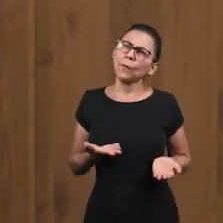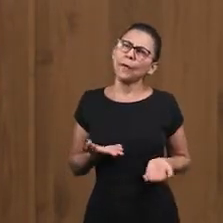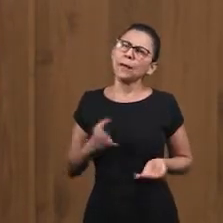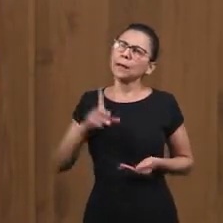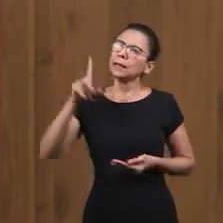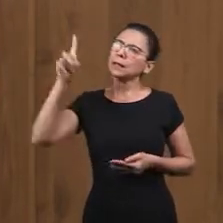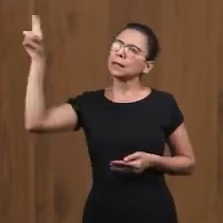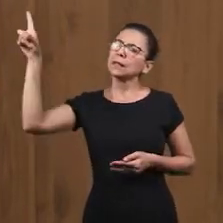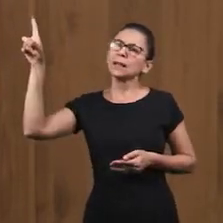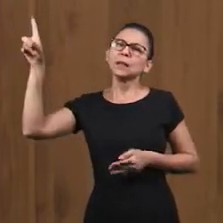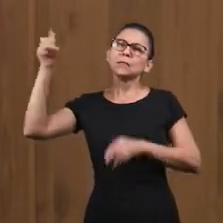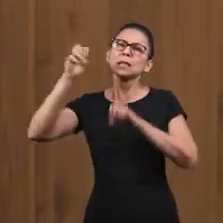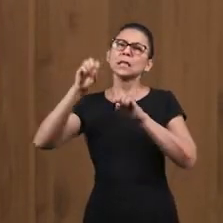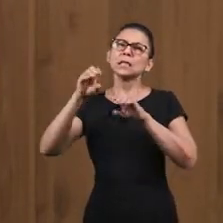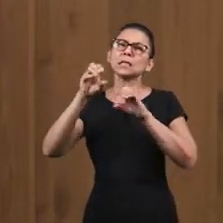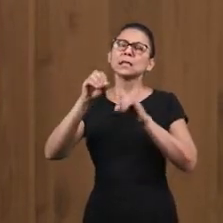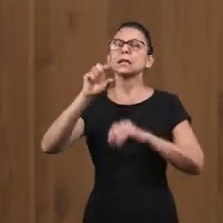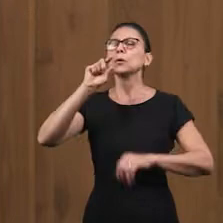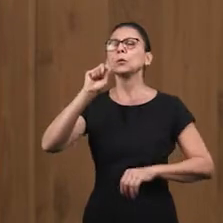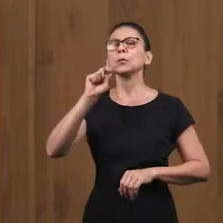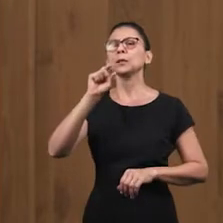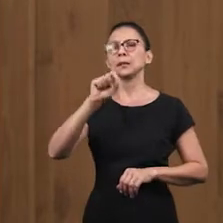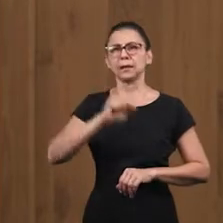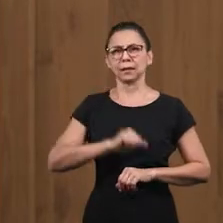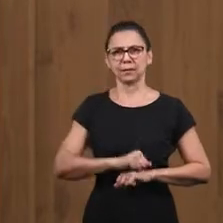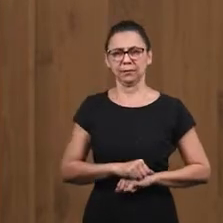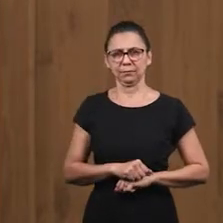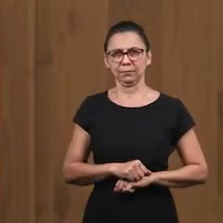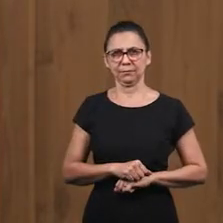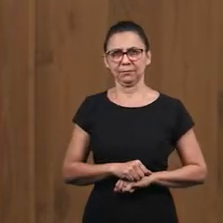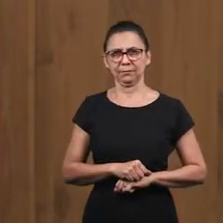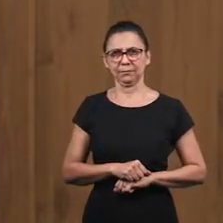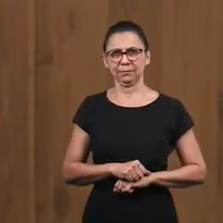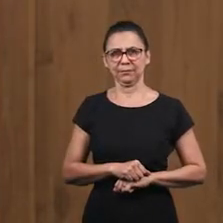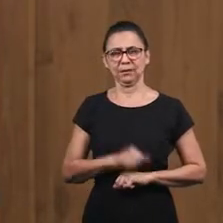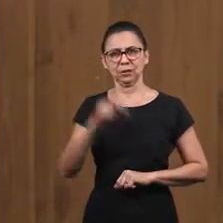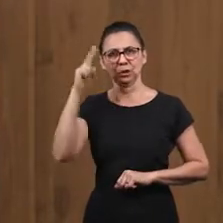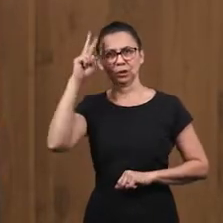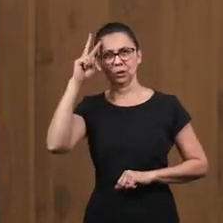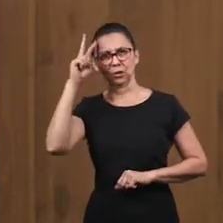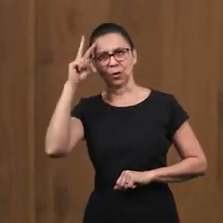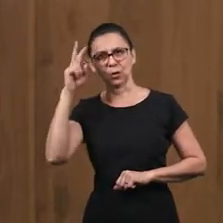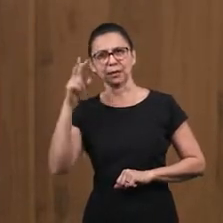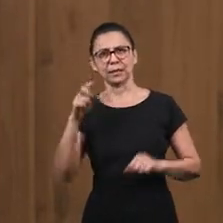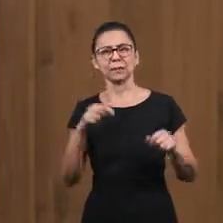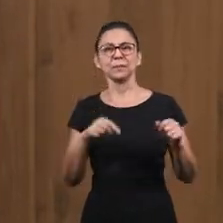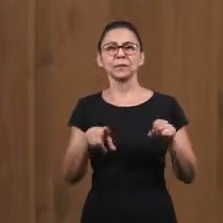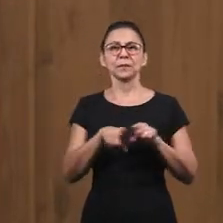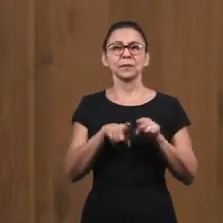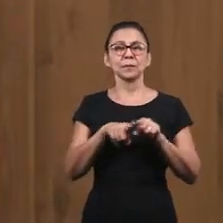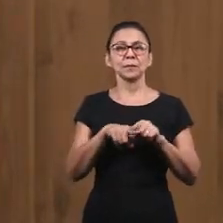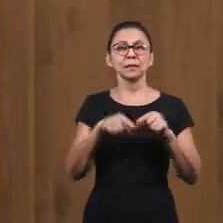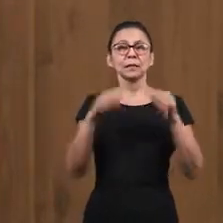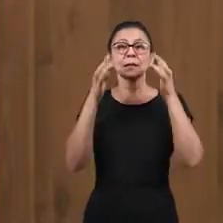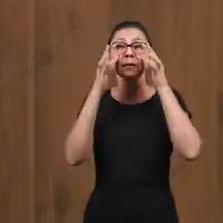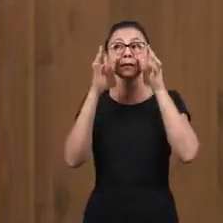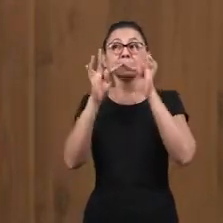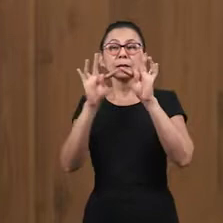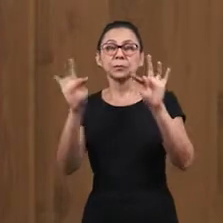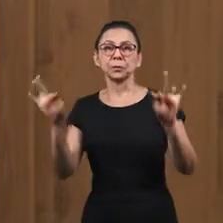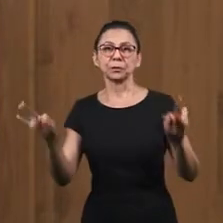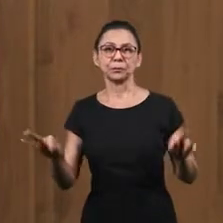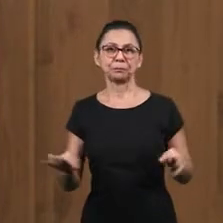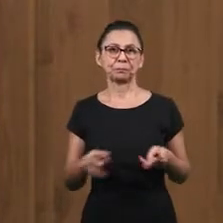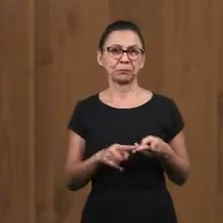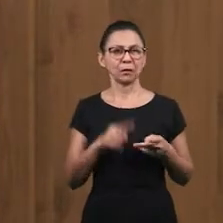¿qué es lo que Dios quiere enseñarnos con esta historia y con el testimonio de Noé? En los días de Noé, las